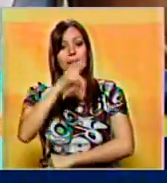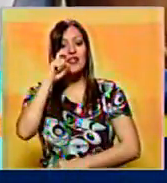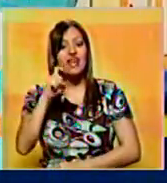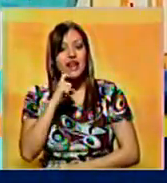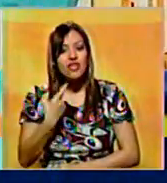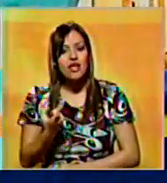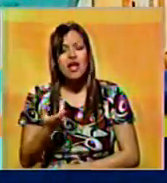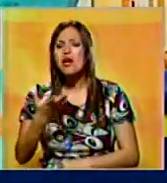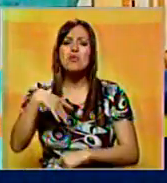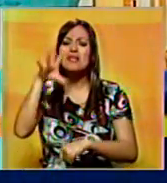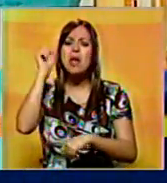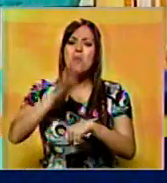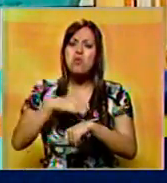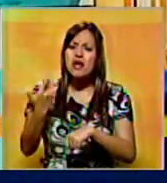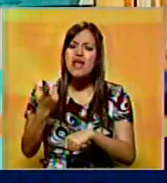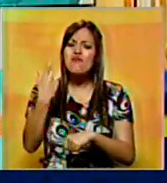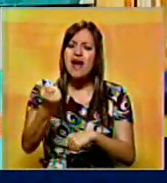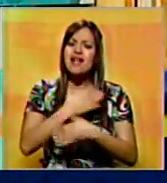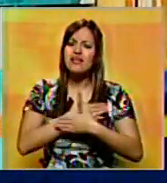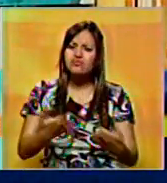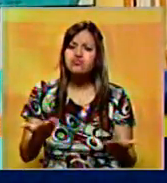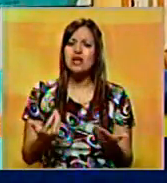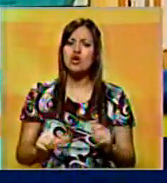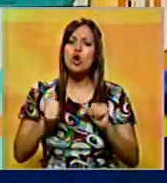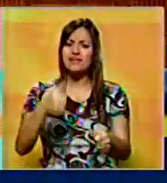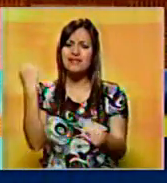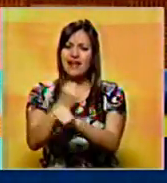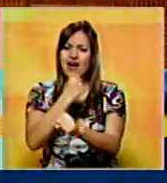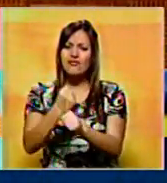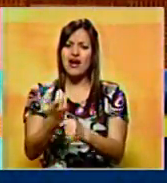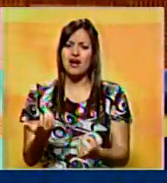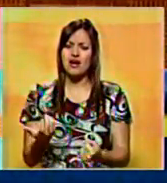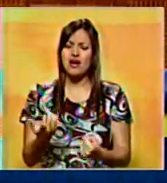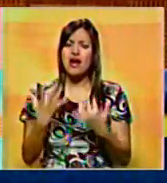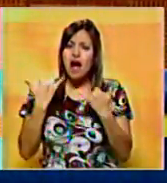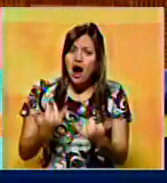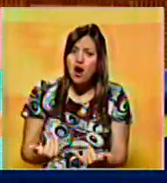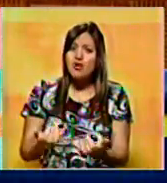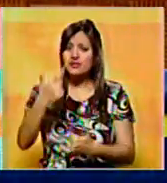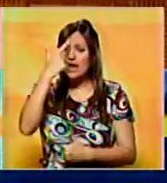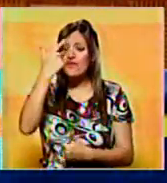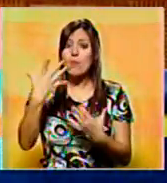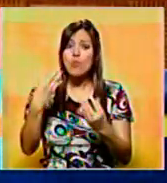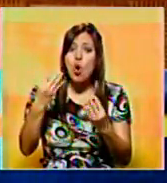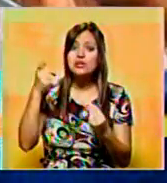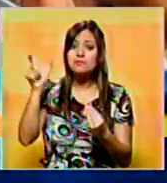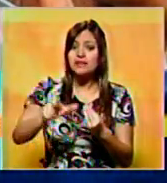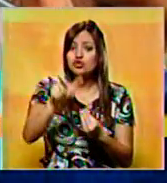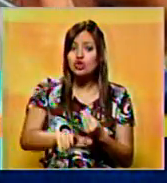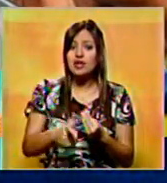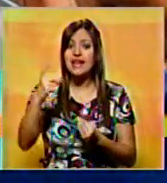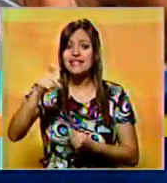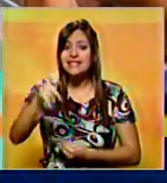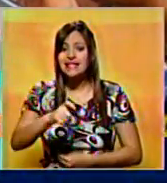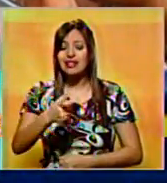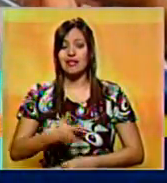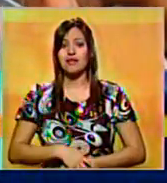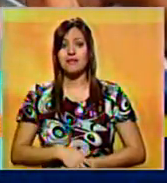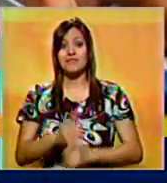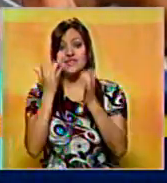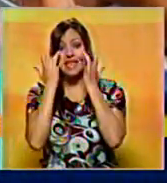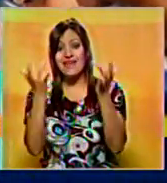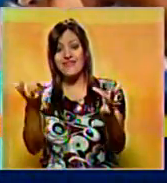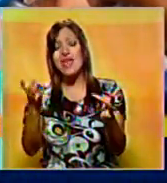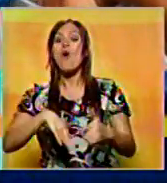entienden Por qué se han tardado tanto en abrir las puertas al público tomando en cuenta la demanda existente se ha evidenciado